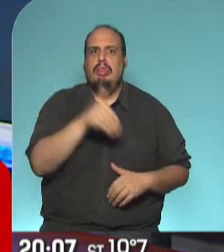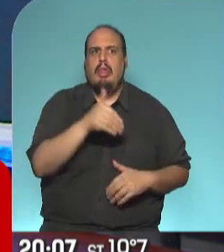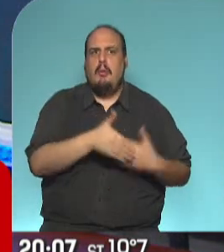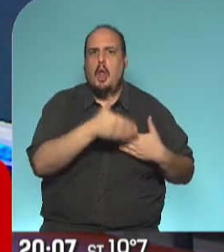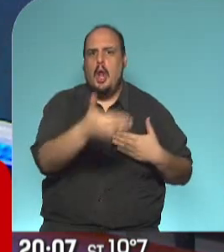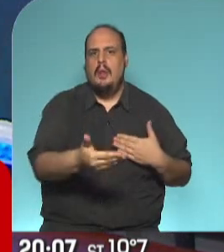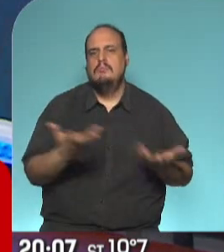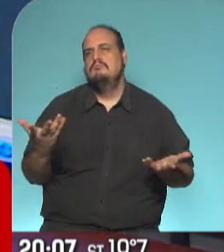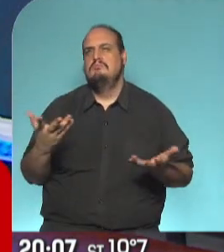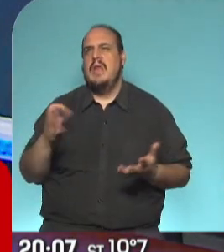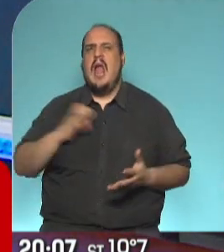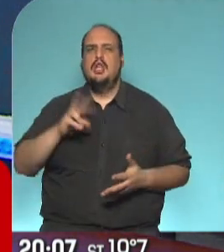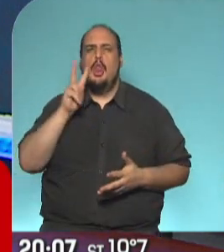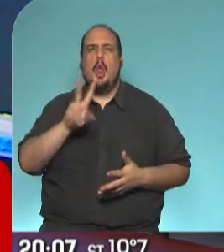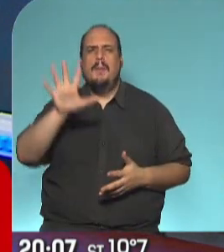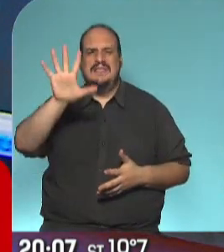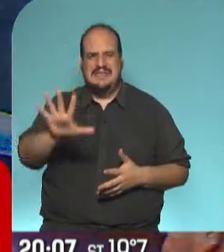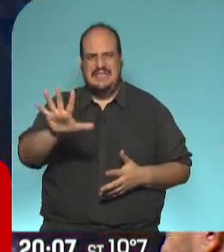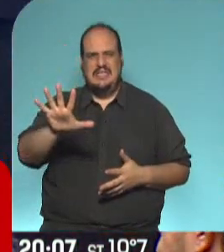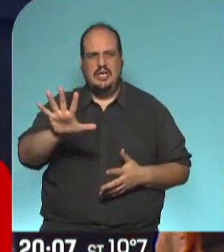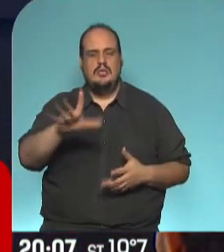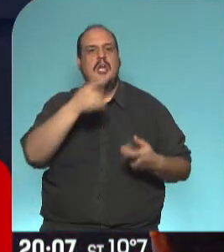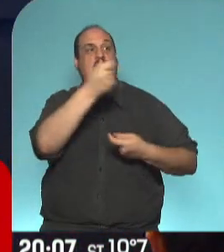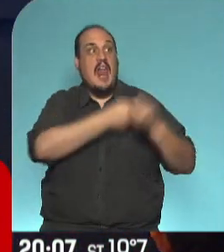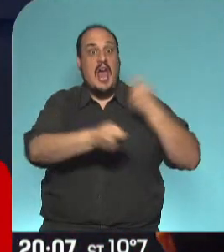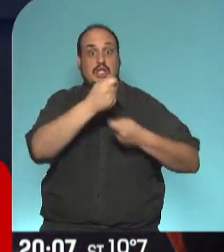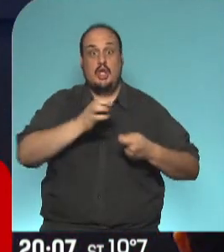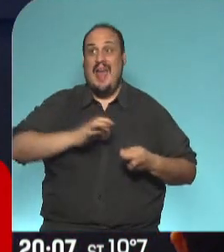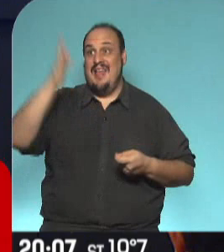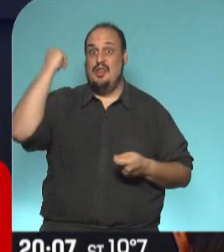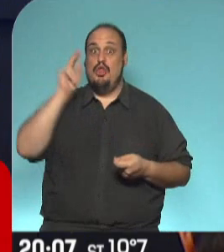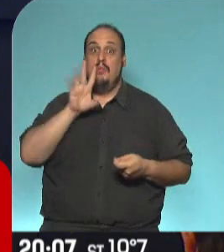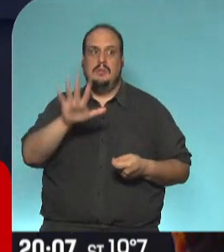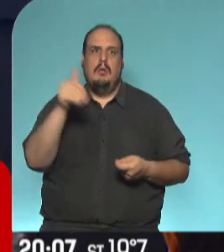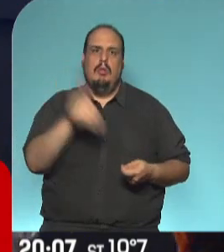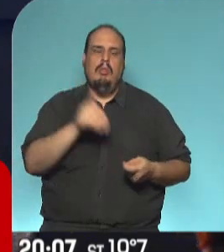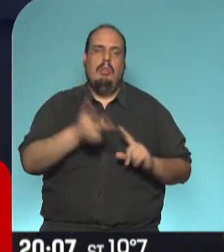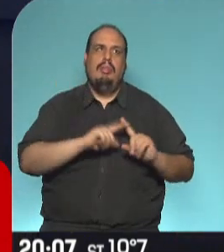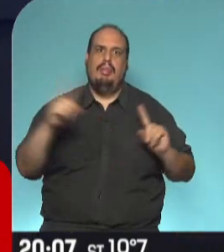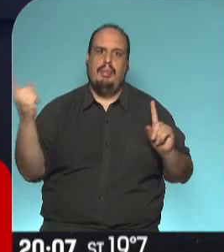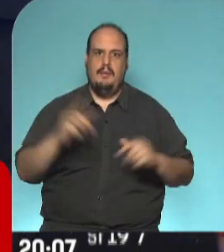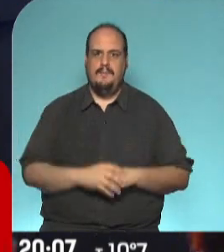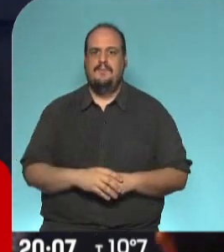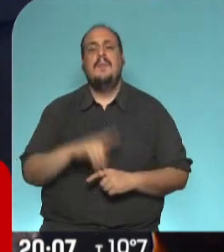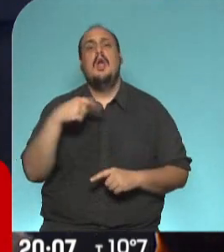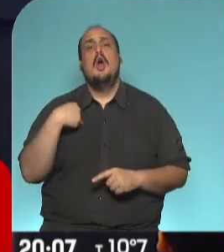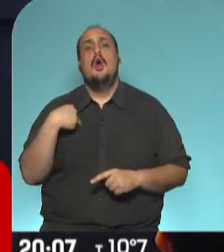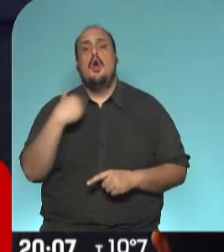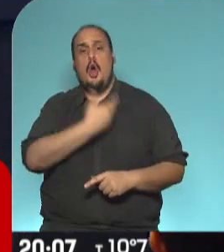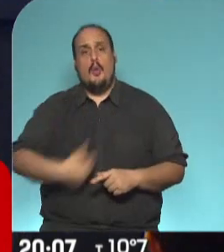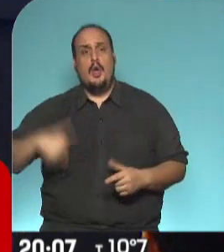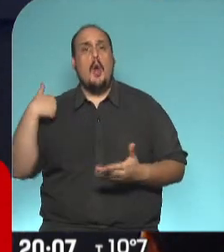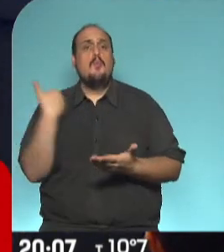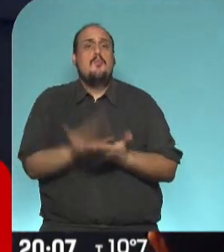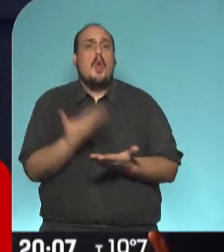y media, 2005, digamos, la negociación en su momento con los acreedores. Pero comenzamos por lo que fue la primera oferta del gobierno